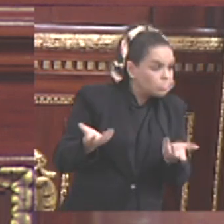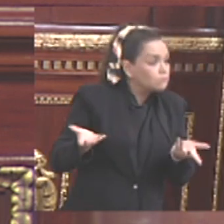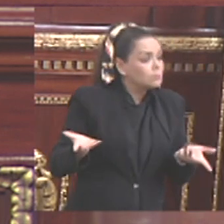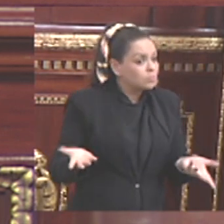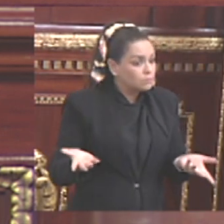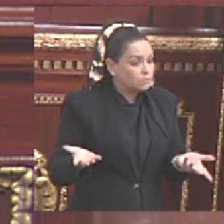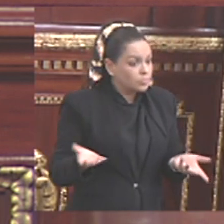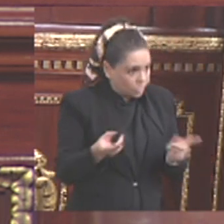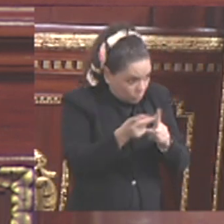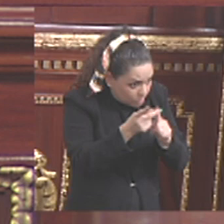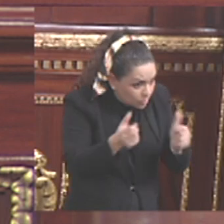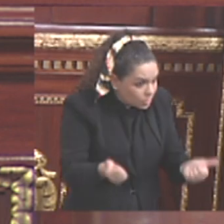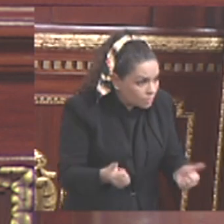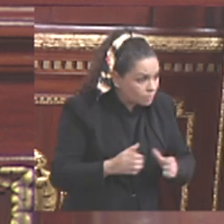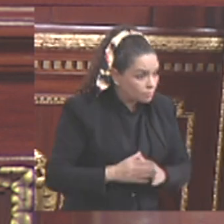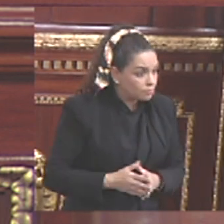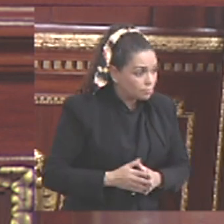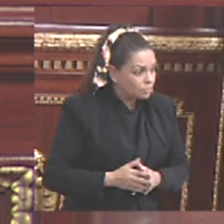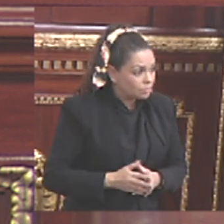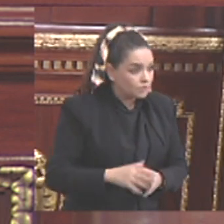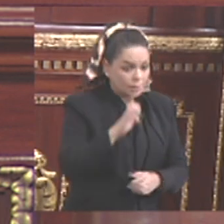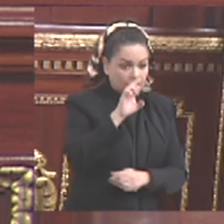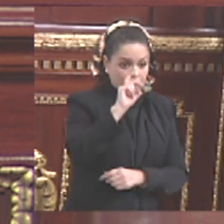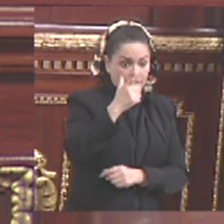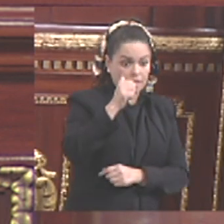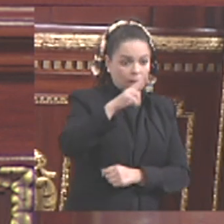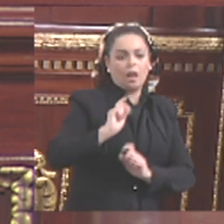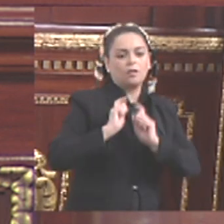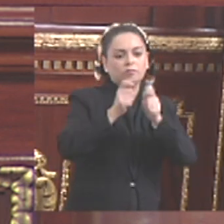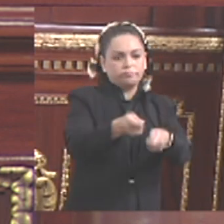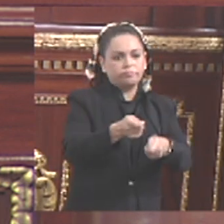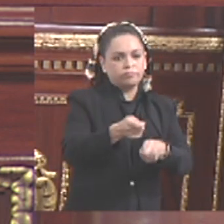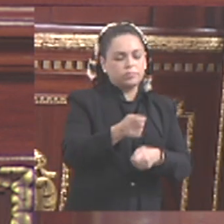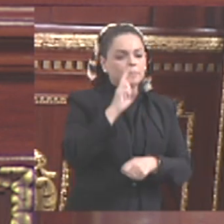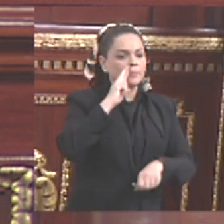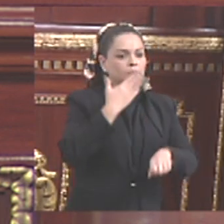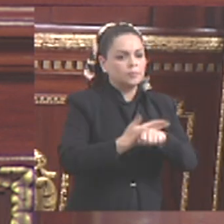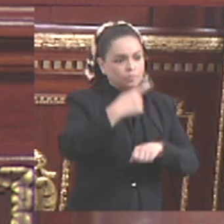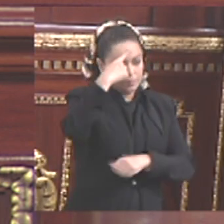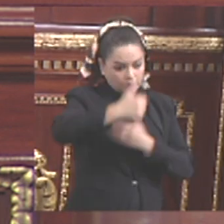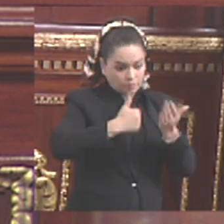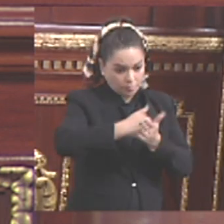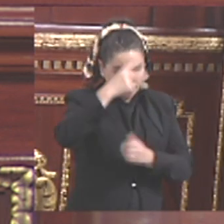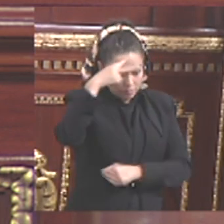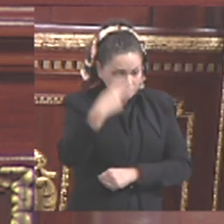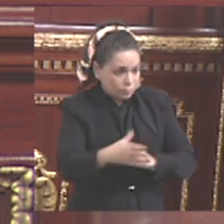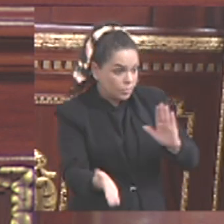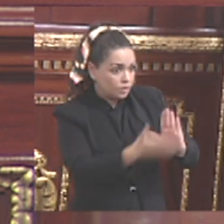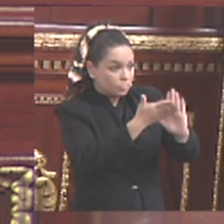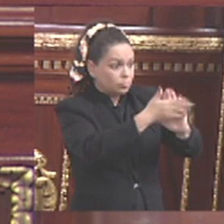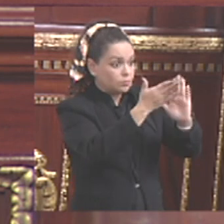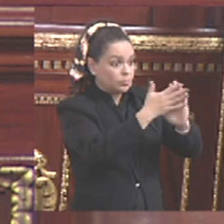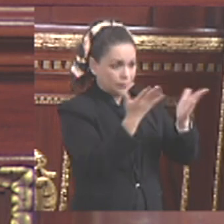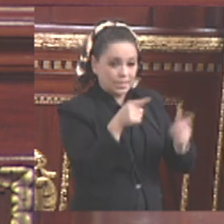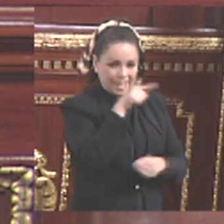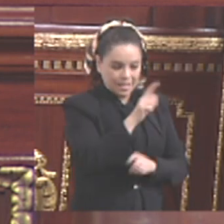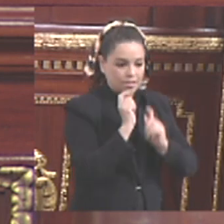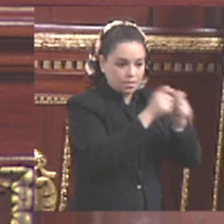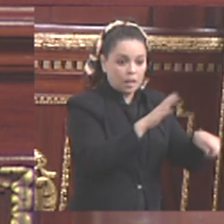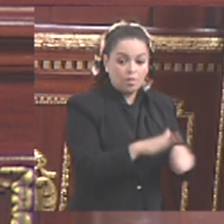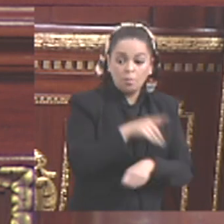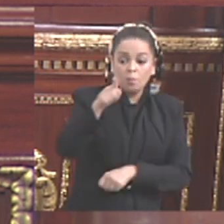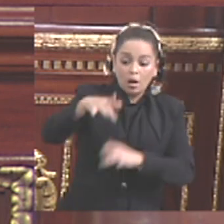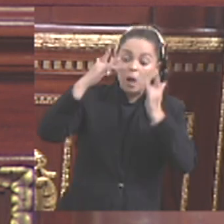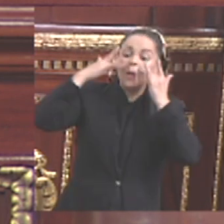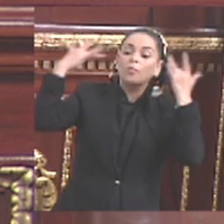Tongui fue designado como comisionado para la reconstrucción de la Ciudad de México tras la renuncia de Ricardo